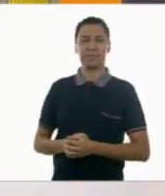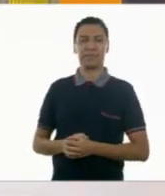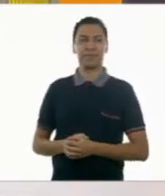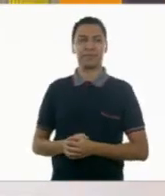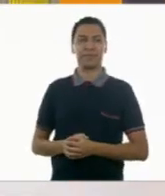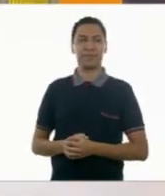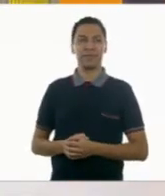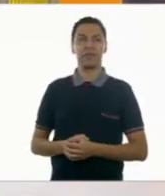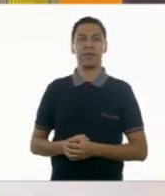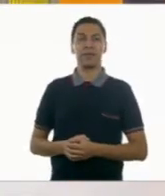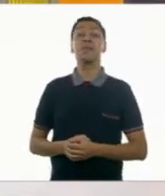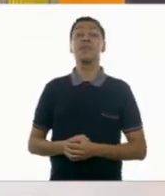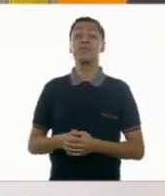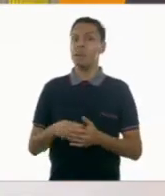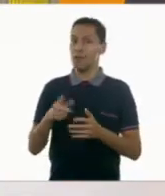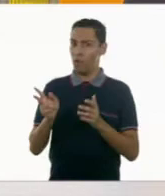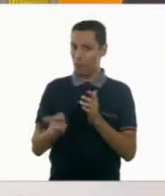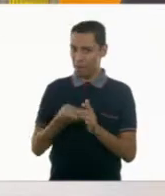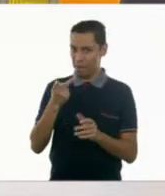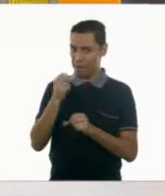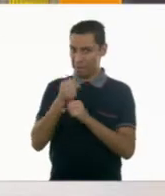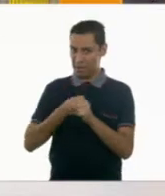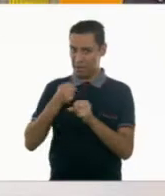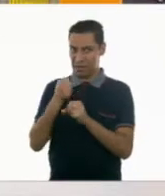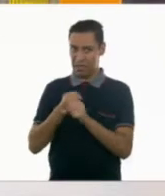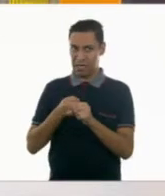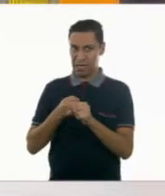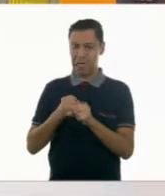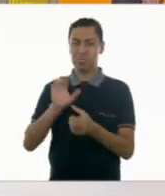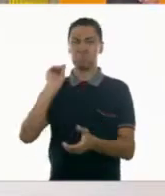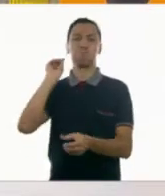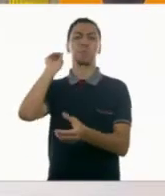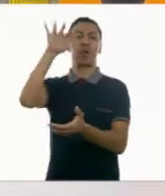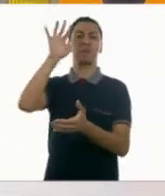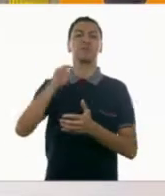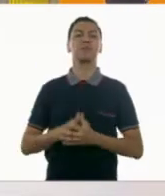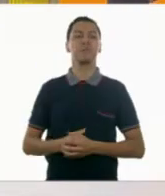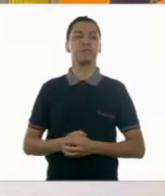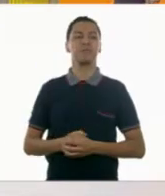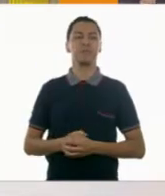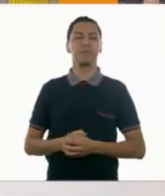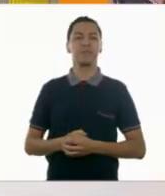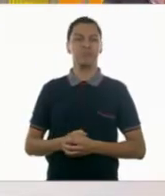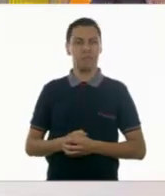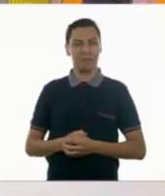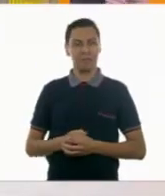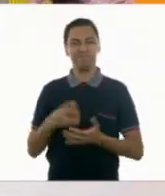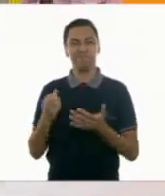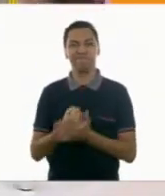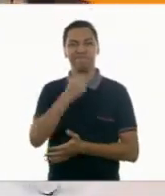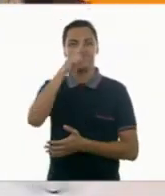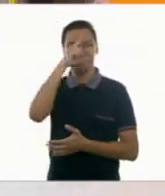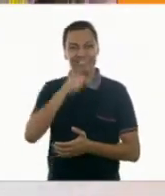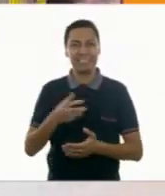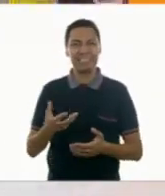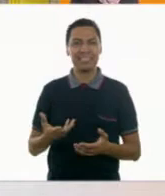bueno, primero vamos a intentarlo así. Primero hay que encestarla. Y luego vemos qué otras formas. Ay, okay. No,